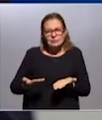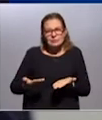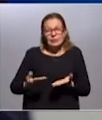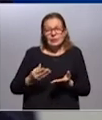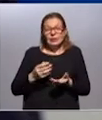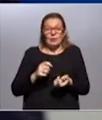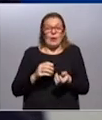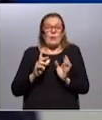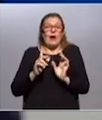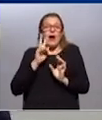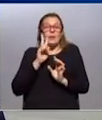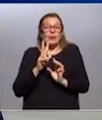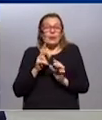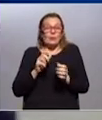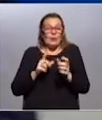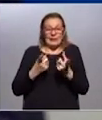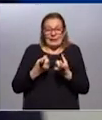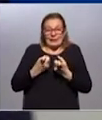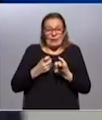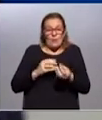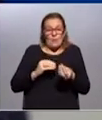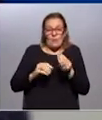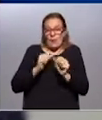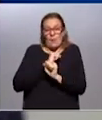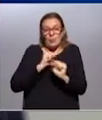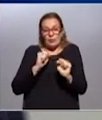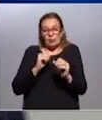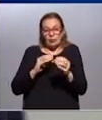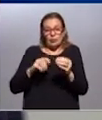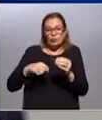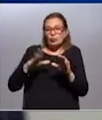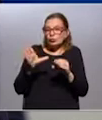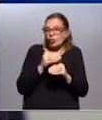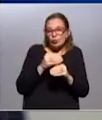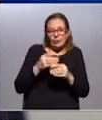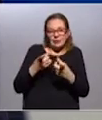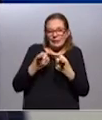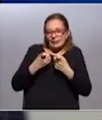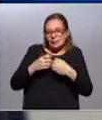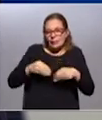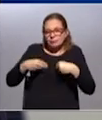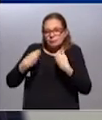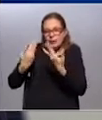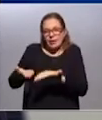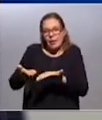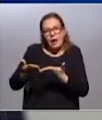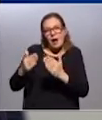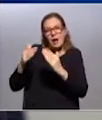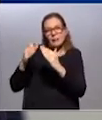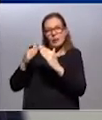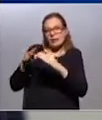de la forma que sea necesario para poder volcar todos los recursos que podamos para los vecinos esté